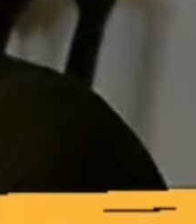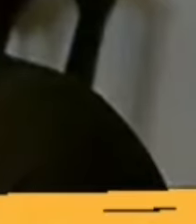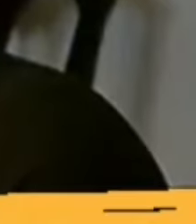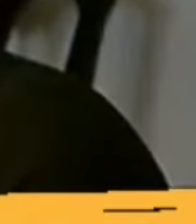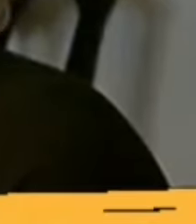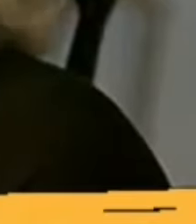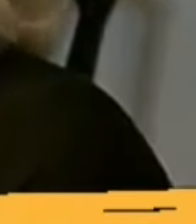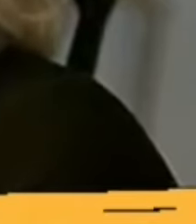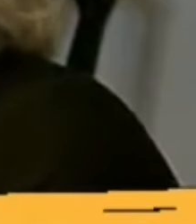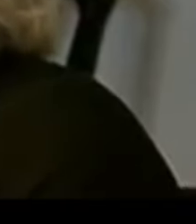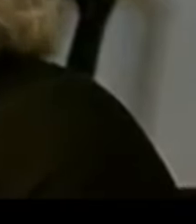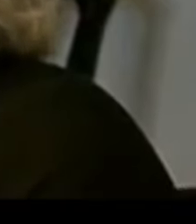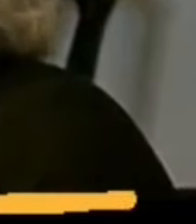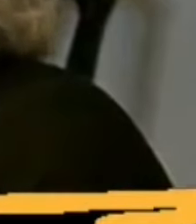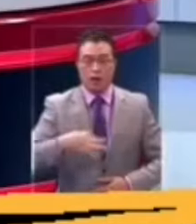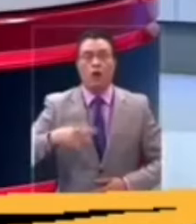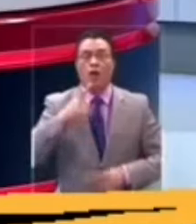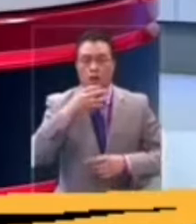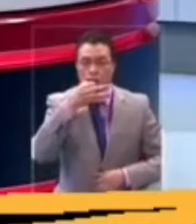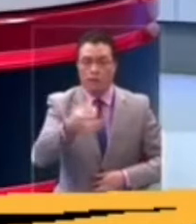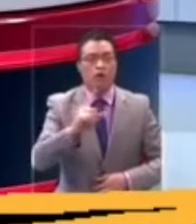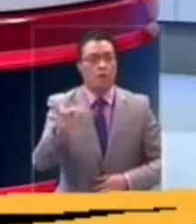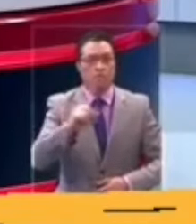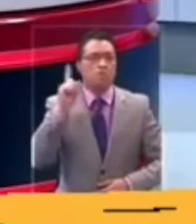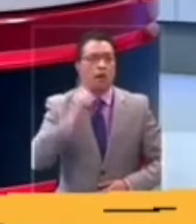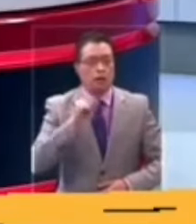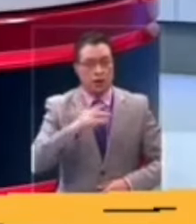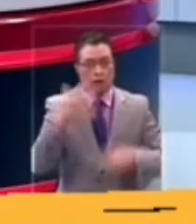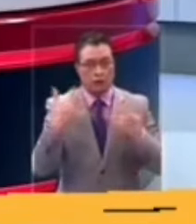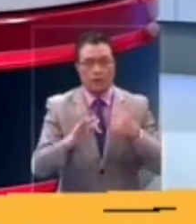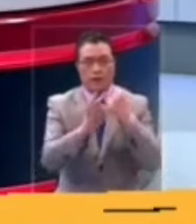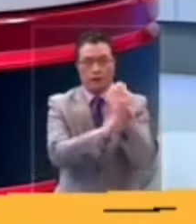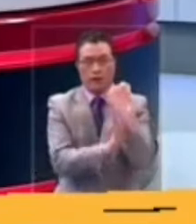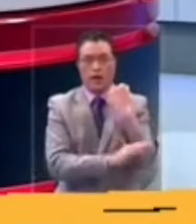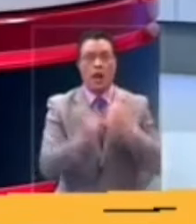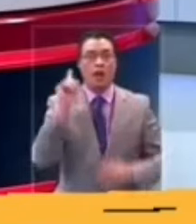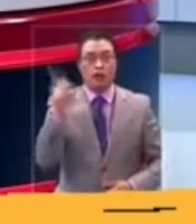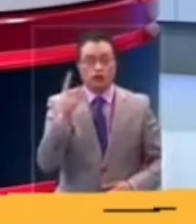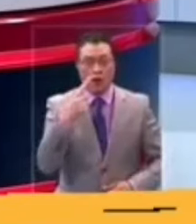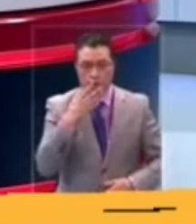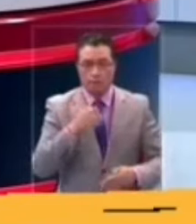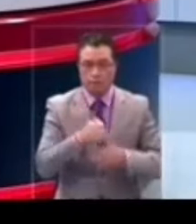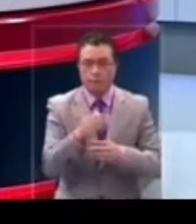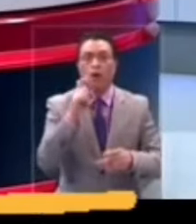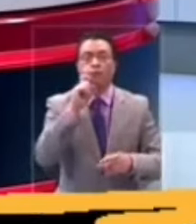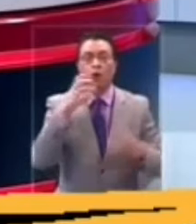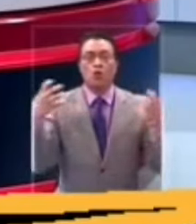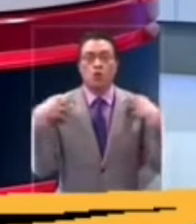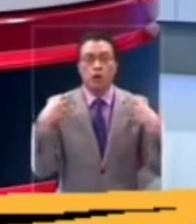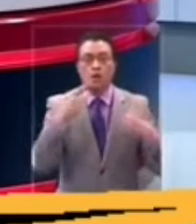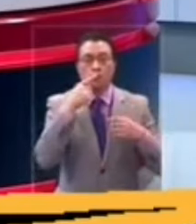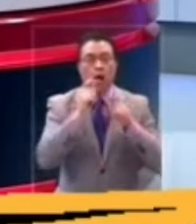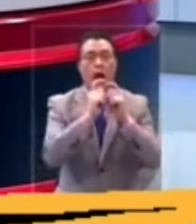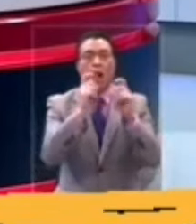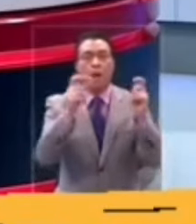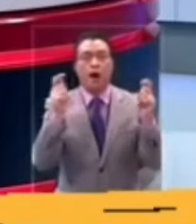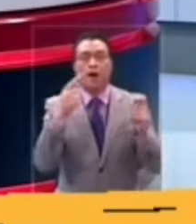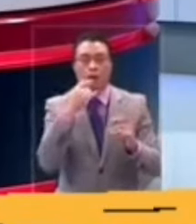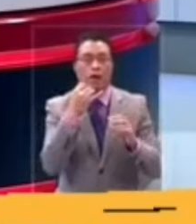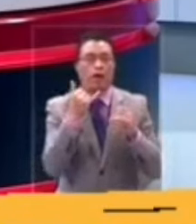Enfrentamos una industria de noticias falsas. El fiscal nacional hoy anunció investigaciones para perseguir a los culpables de estas campañas